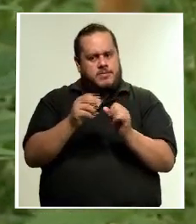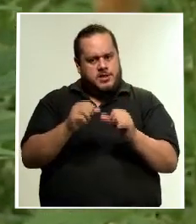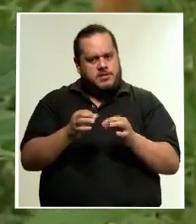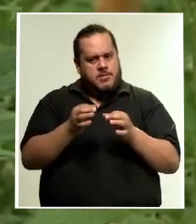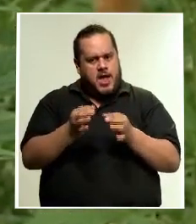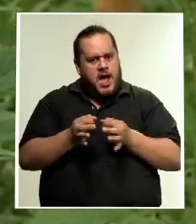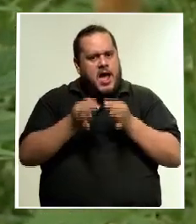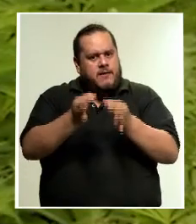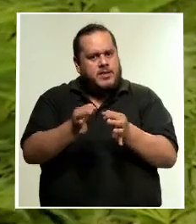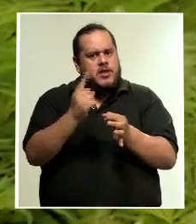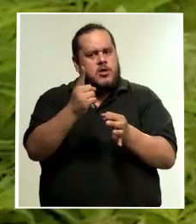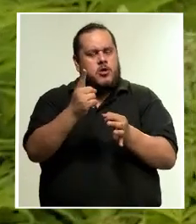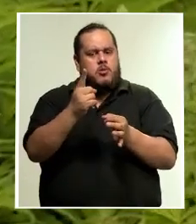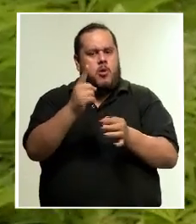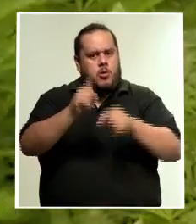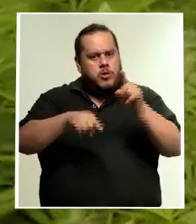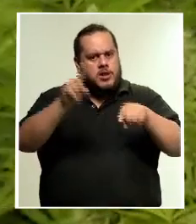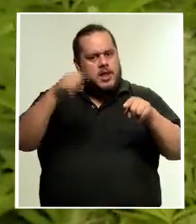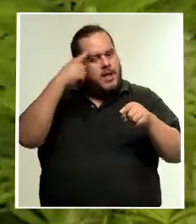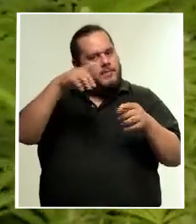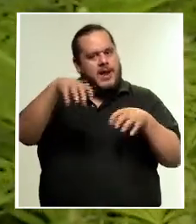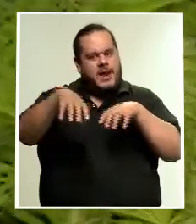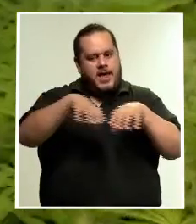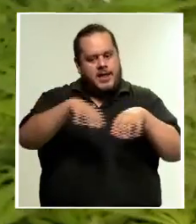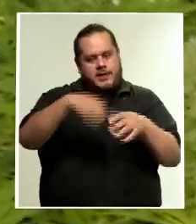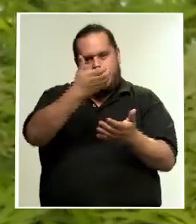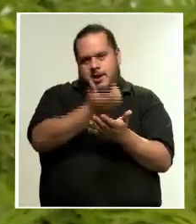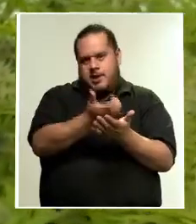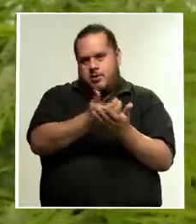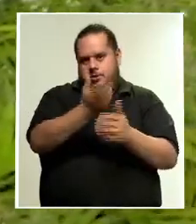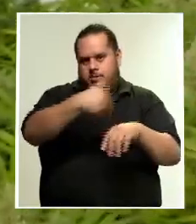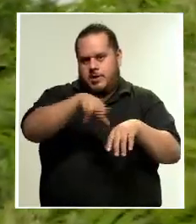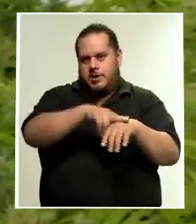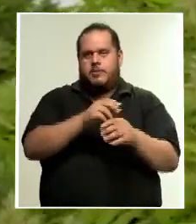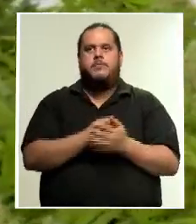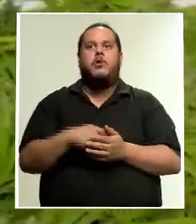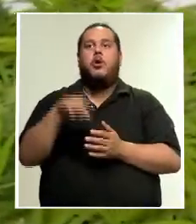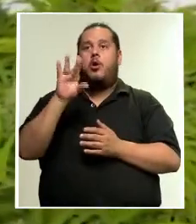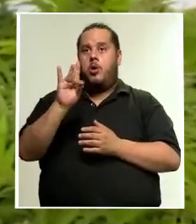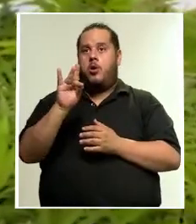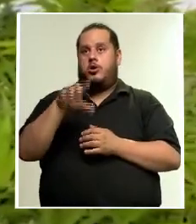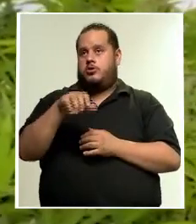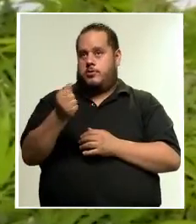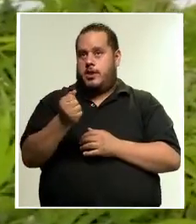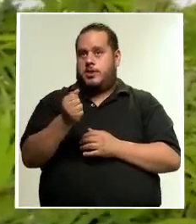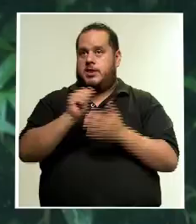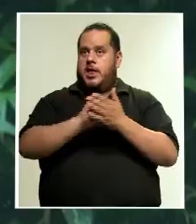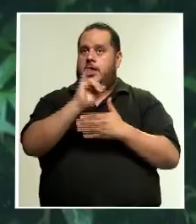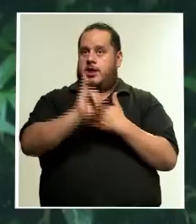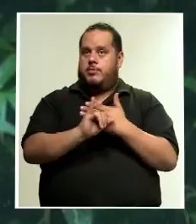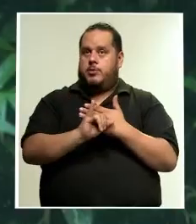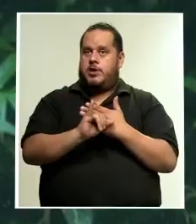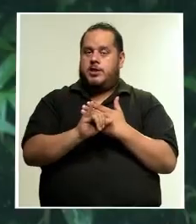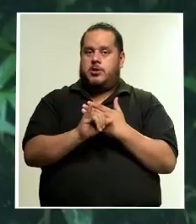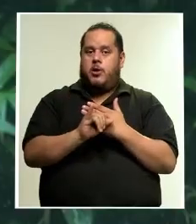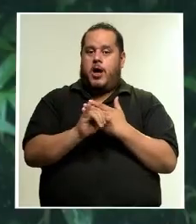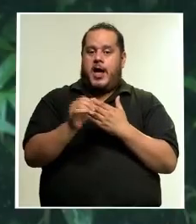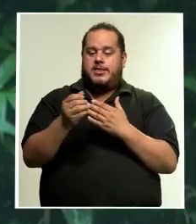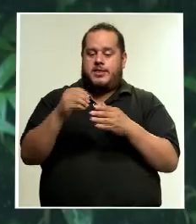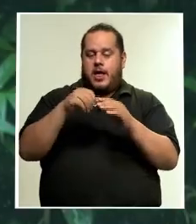una alternativa para reactivar la economía nacional. Han sido 8 meses en que el proyecto ha estado en el congelador, en que